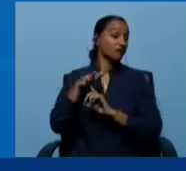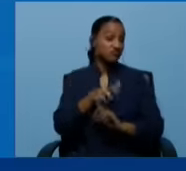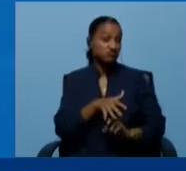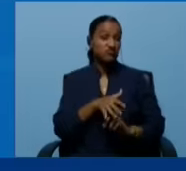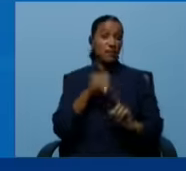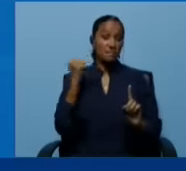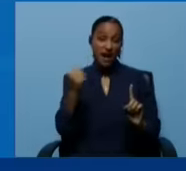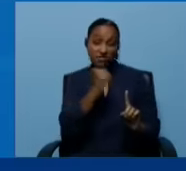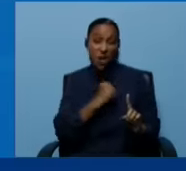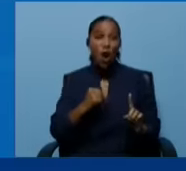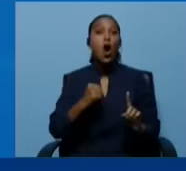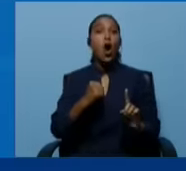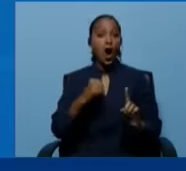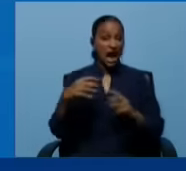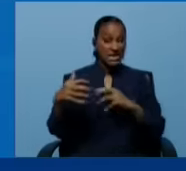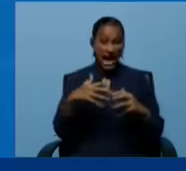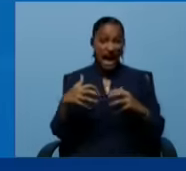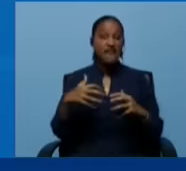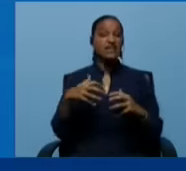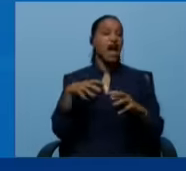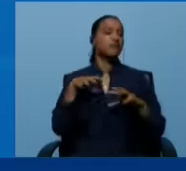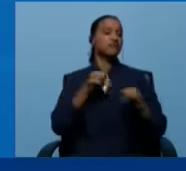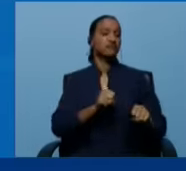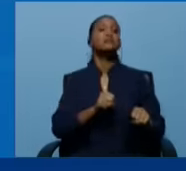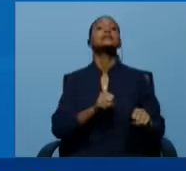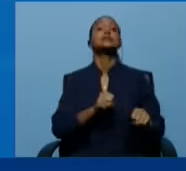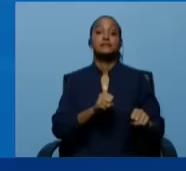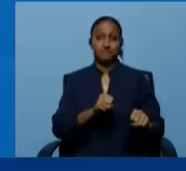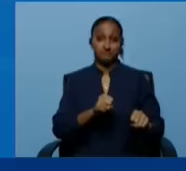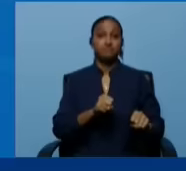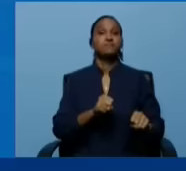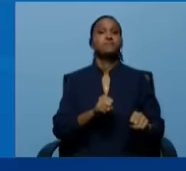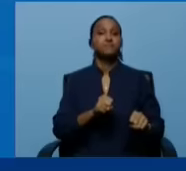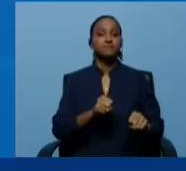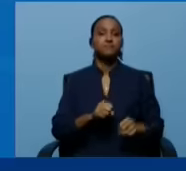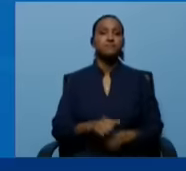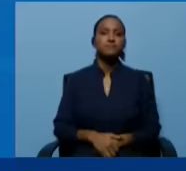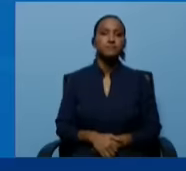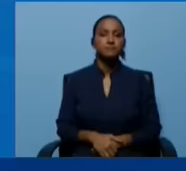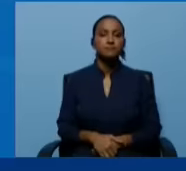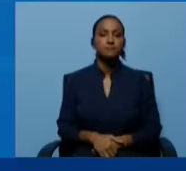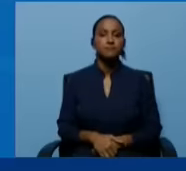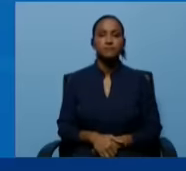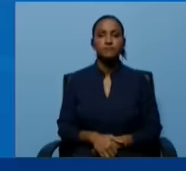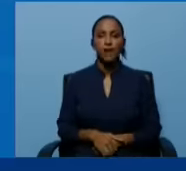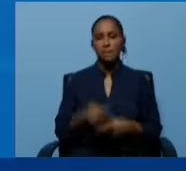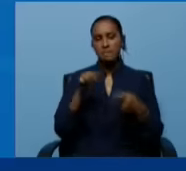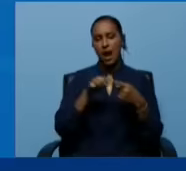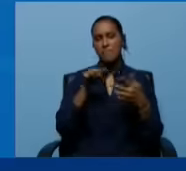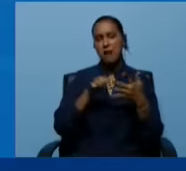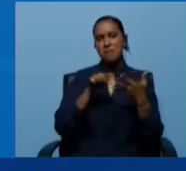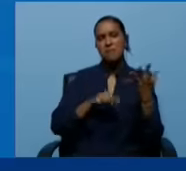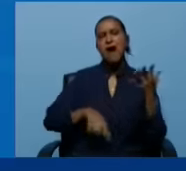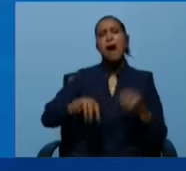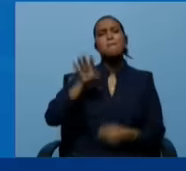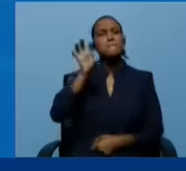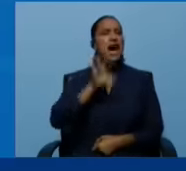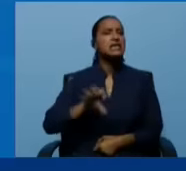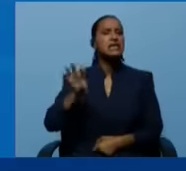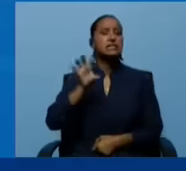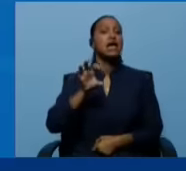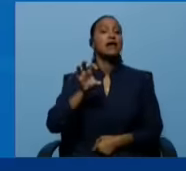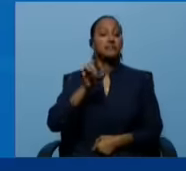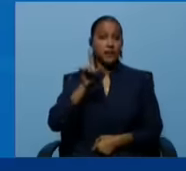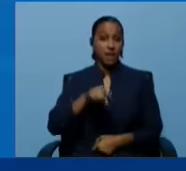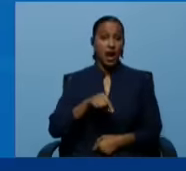En nombre de la libertad invadieron Granada. En nombre de la libertad le dieron el golpe de Estado a Mel